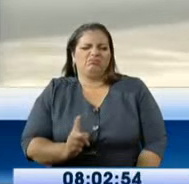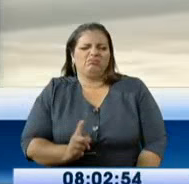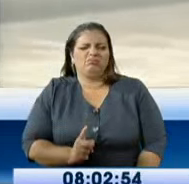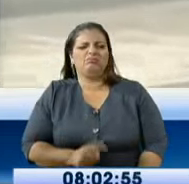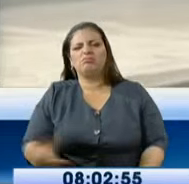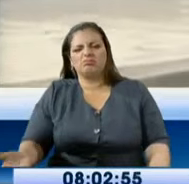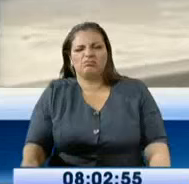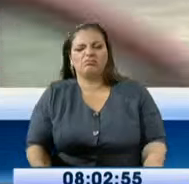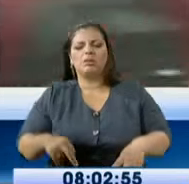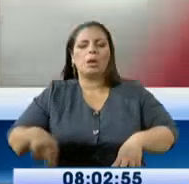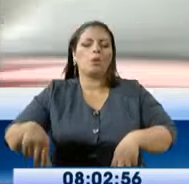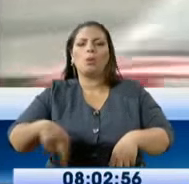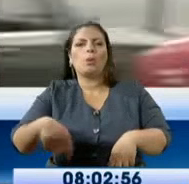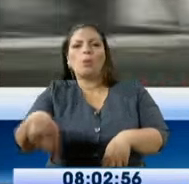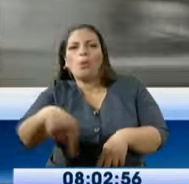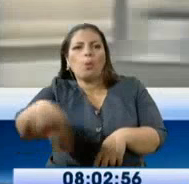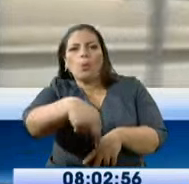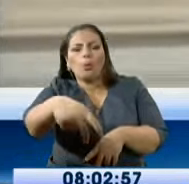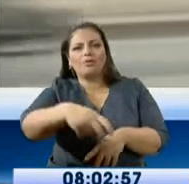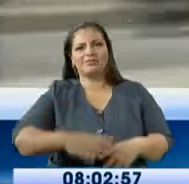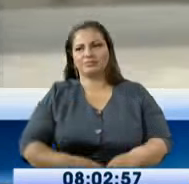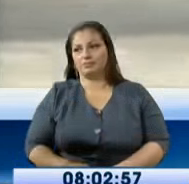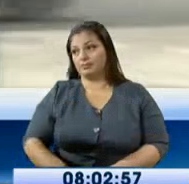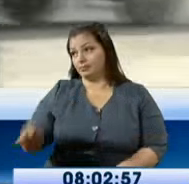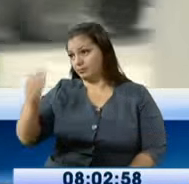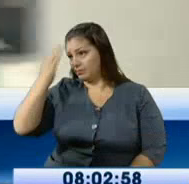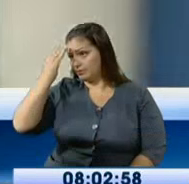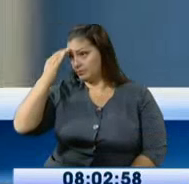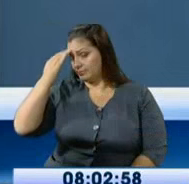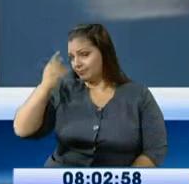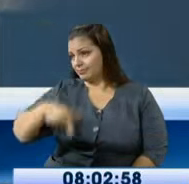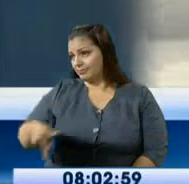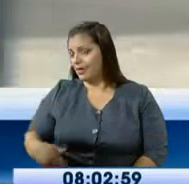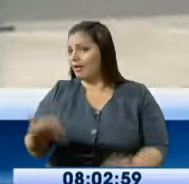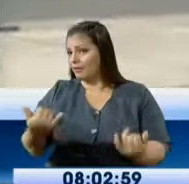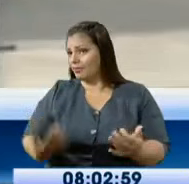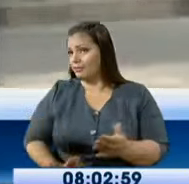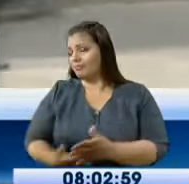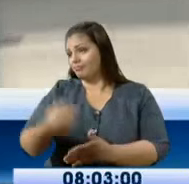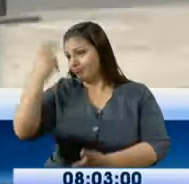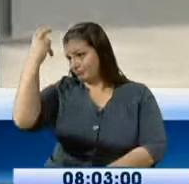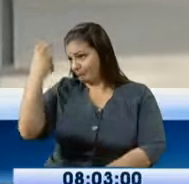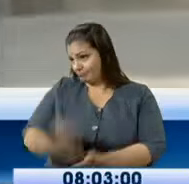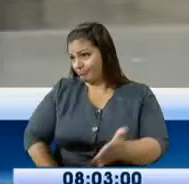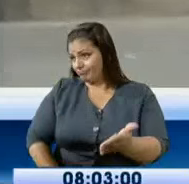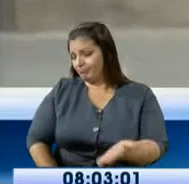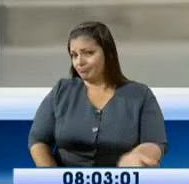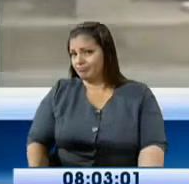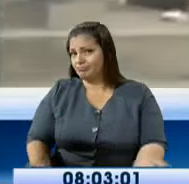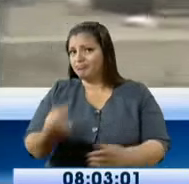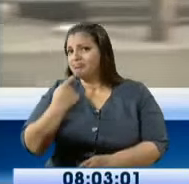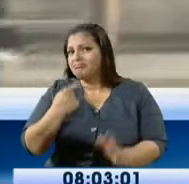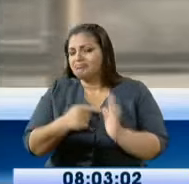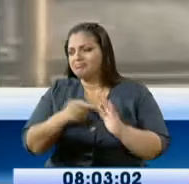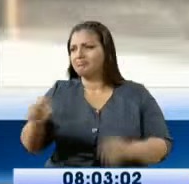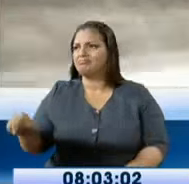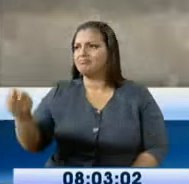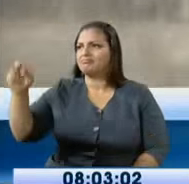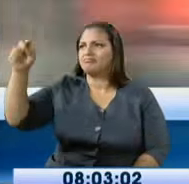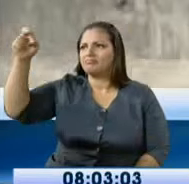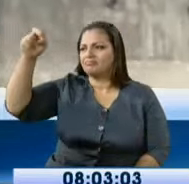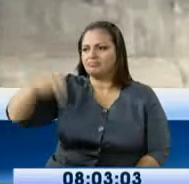pasos peatonales tienen una multa del 5% del sueldo básico. Estoy con una pareja, muy buenos días, ¿cómo